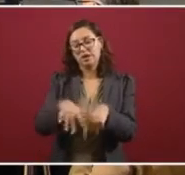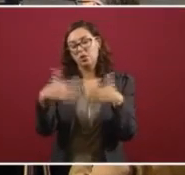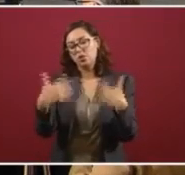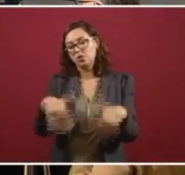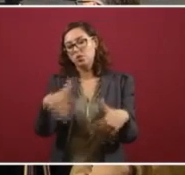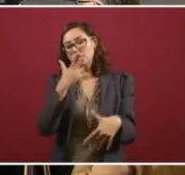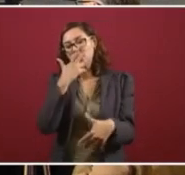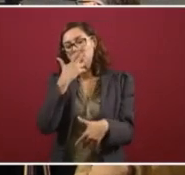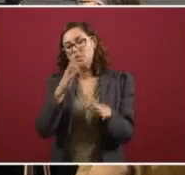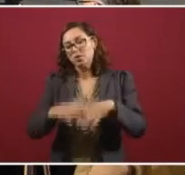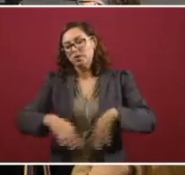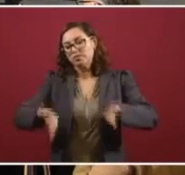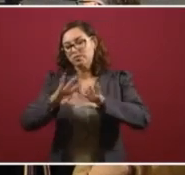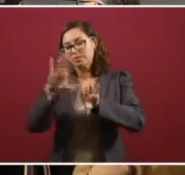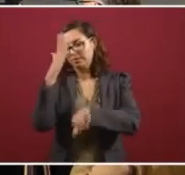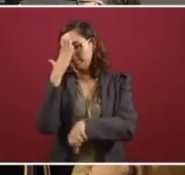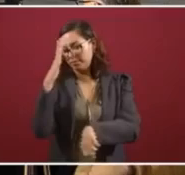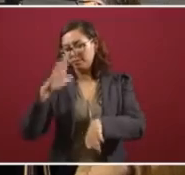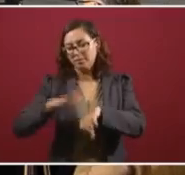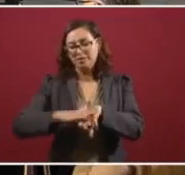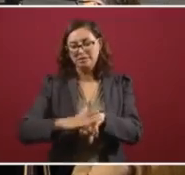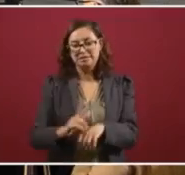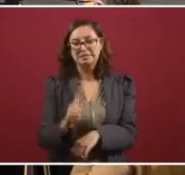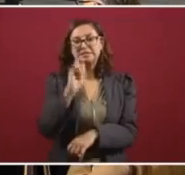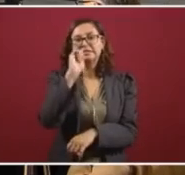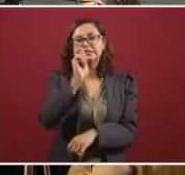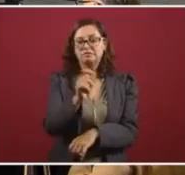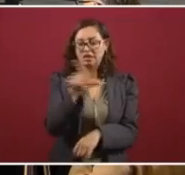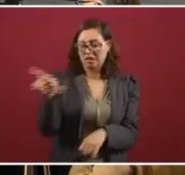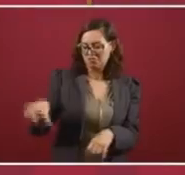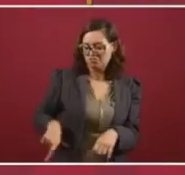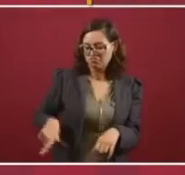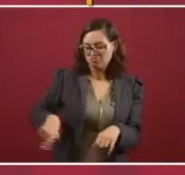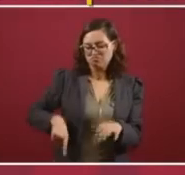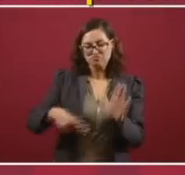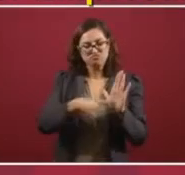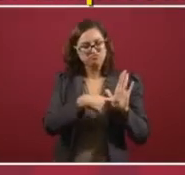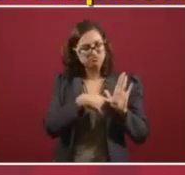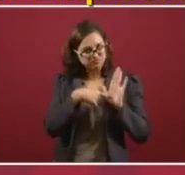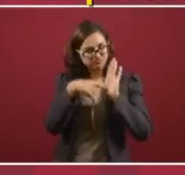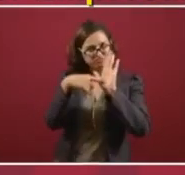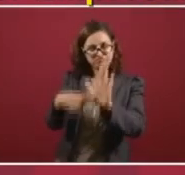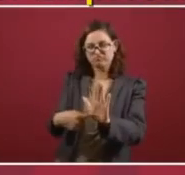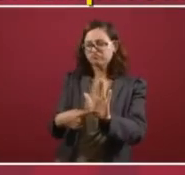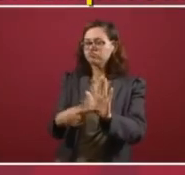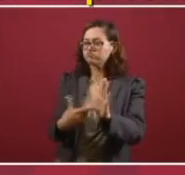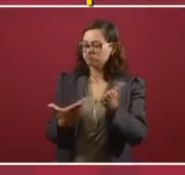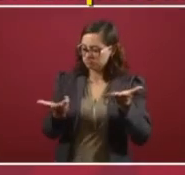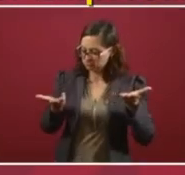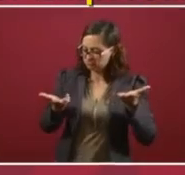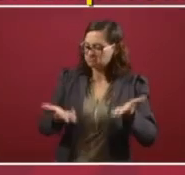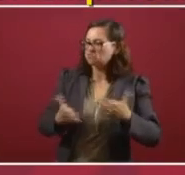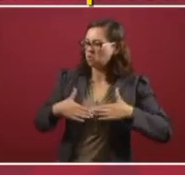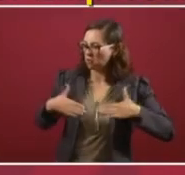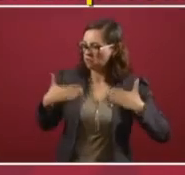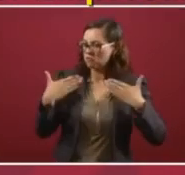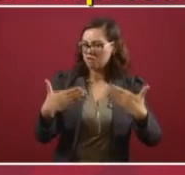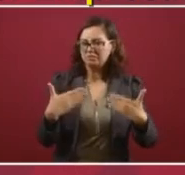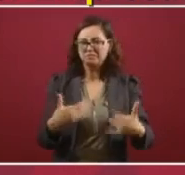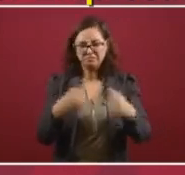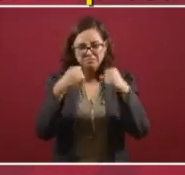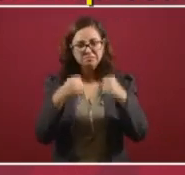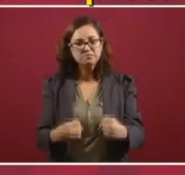refleja la voluntad de nuestro gobierno en darnos certeza al darnos certidumbre y sobre todo